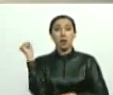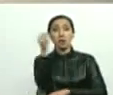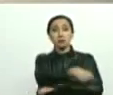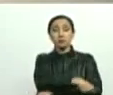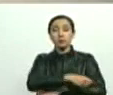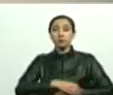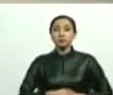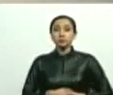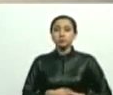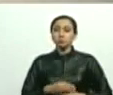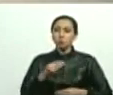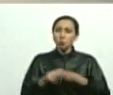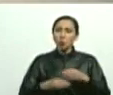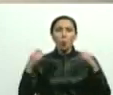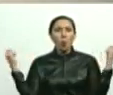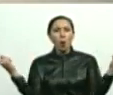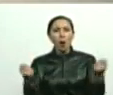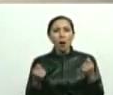no hace campaña